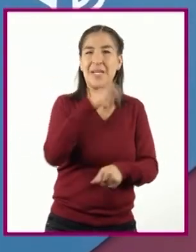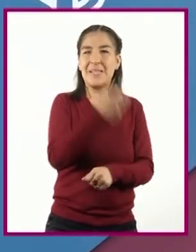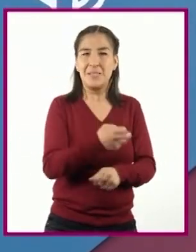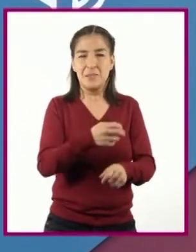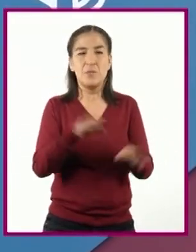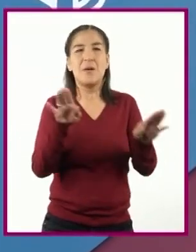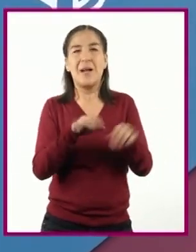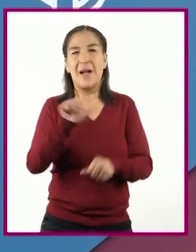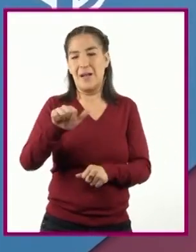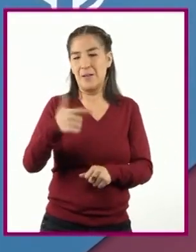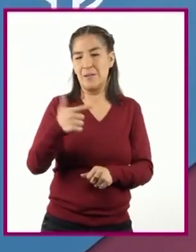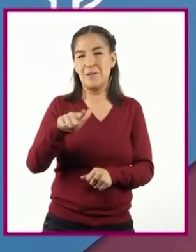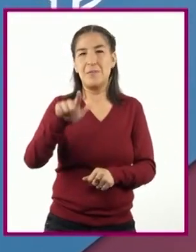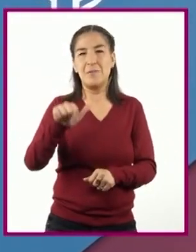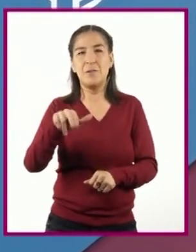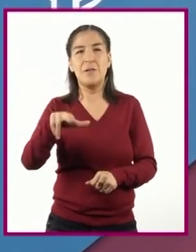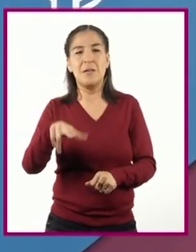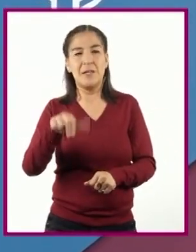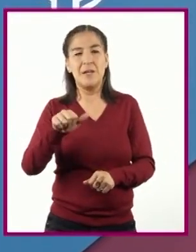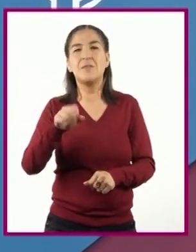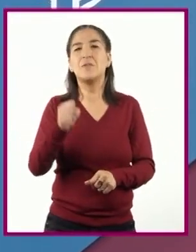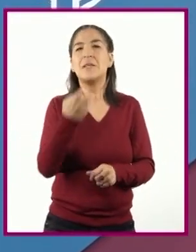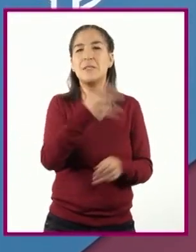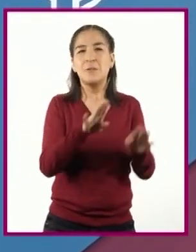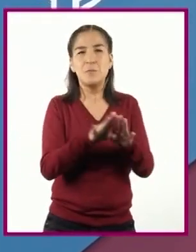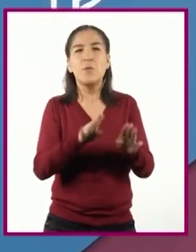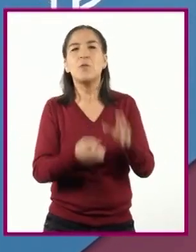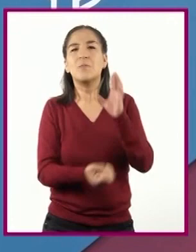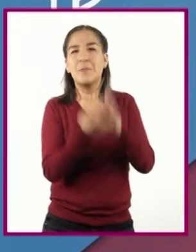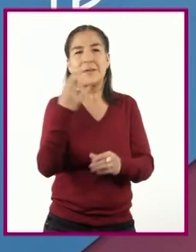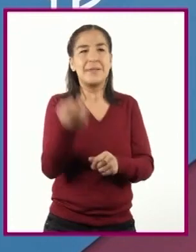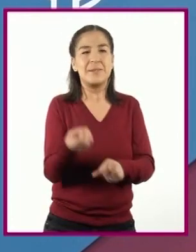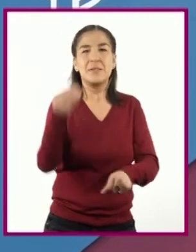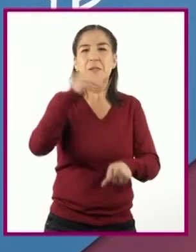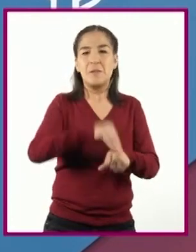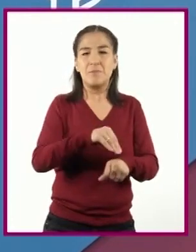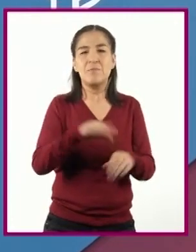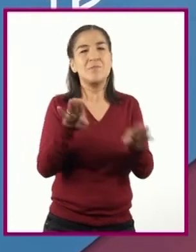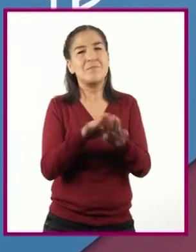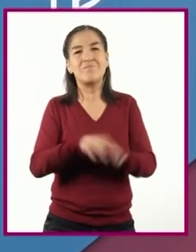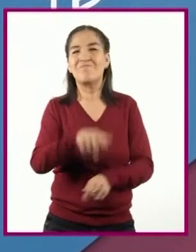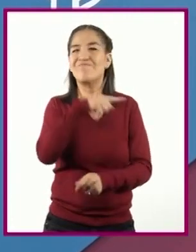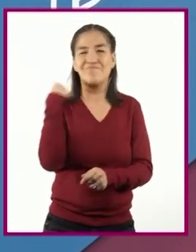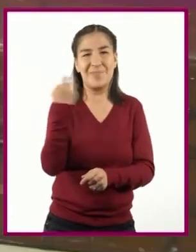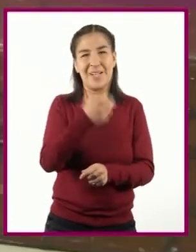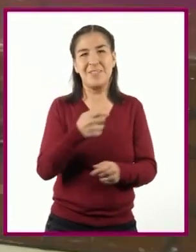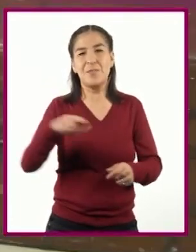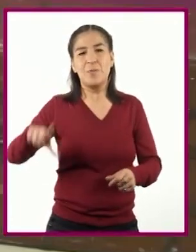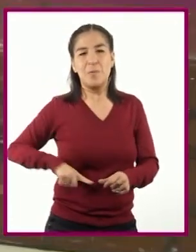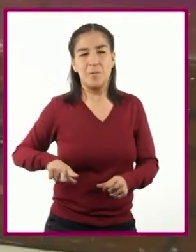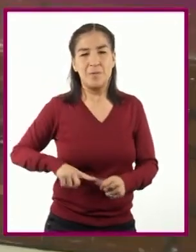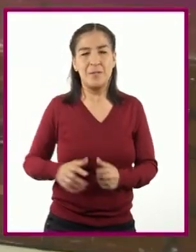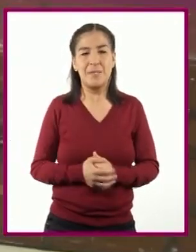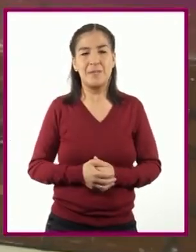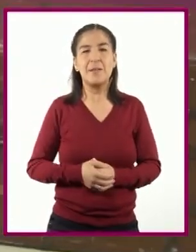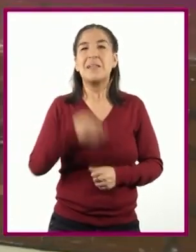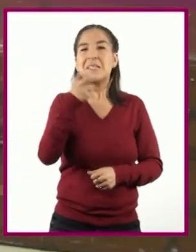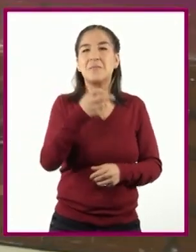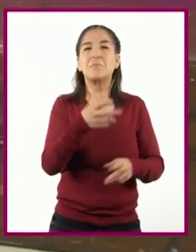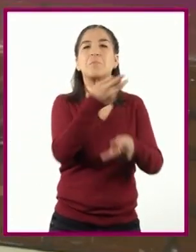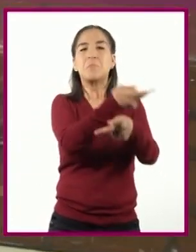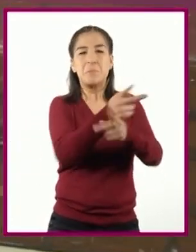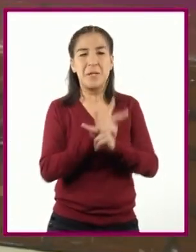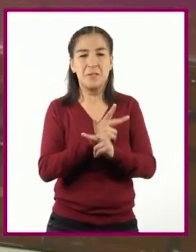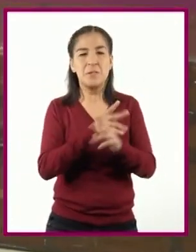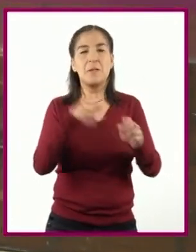fueron otras causas de la separación, a las cuales se sumaron la bancarrota del gobierno. Solo mediante